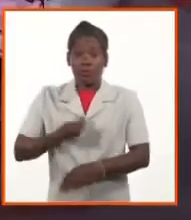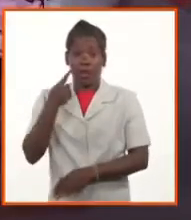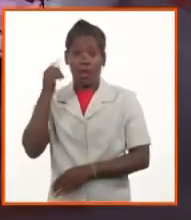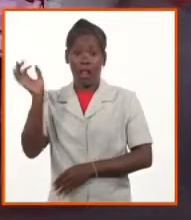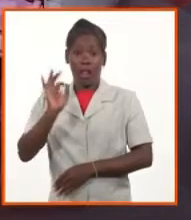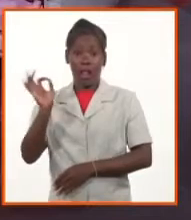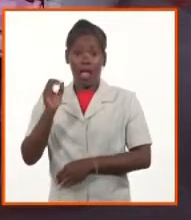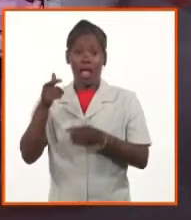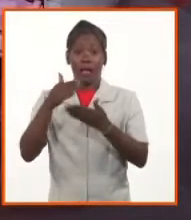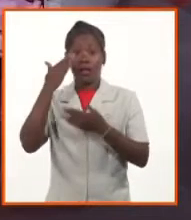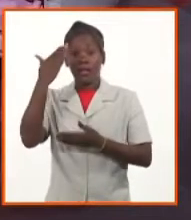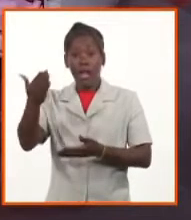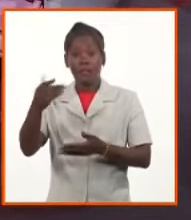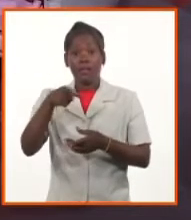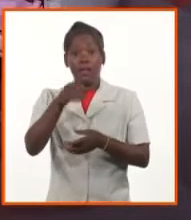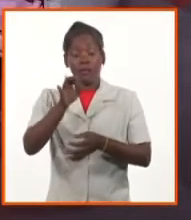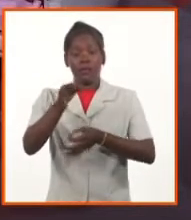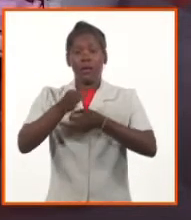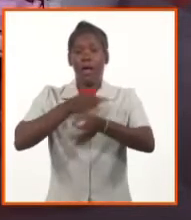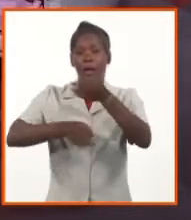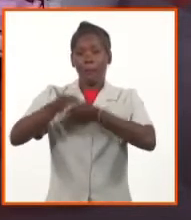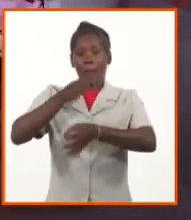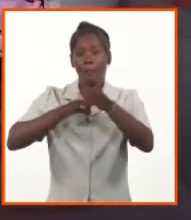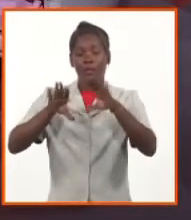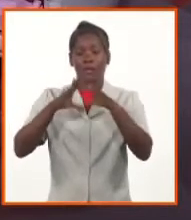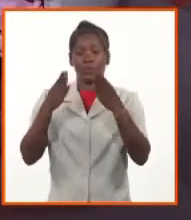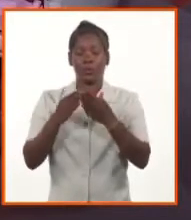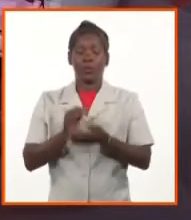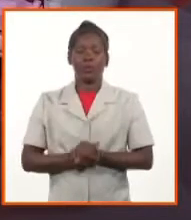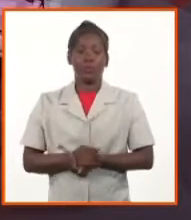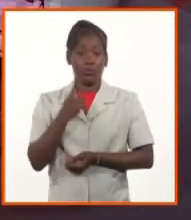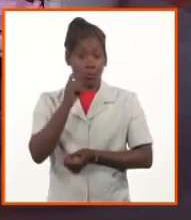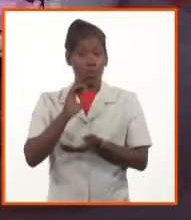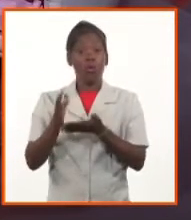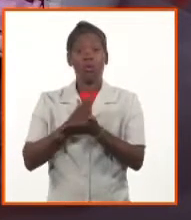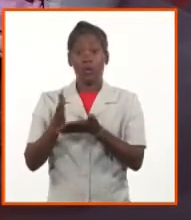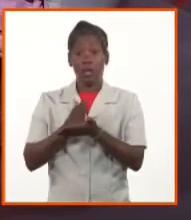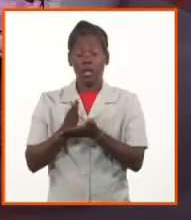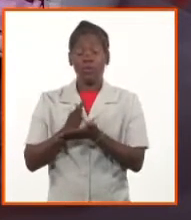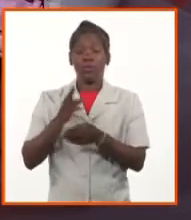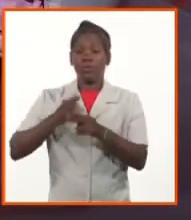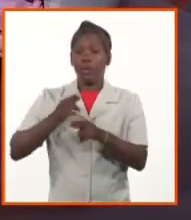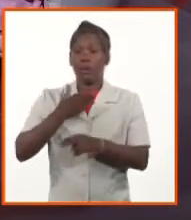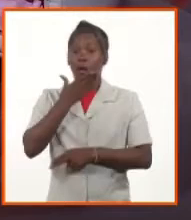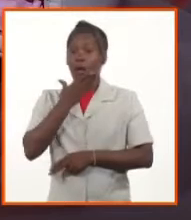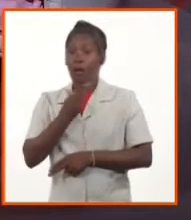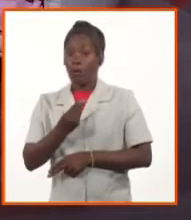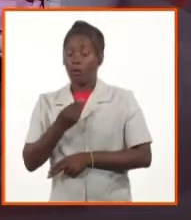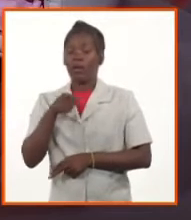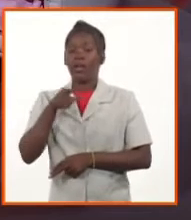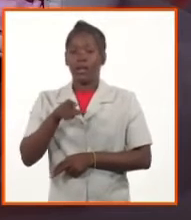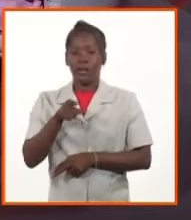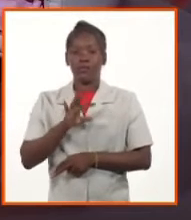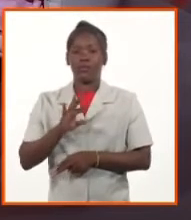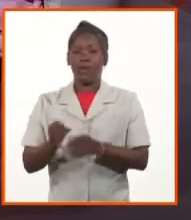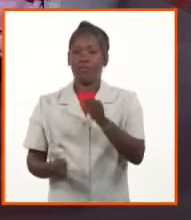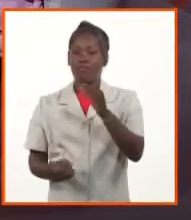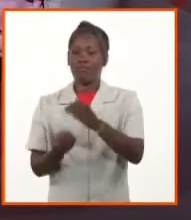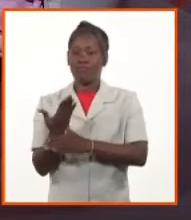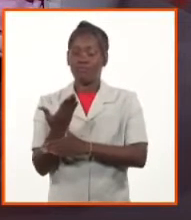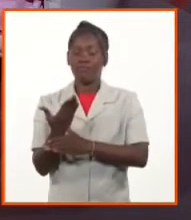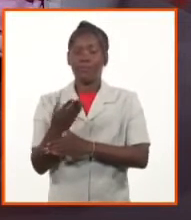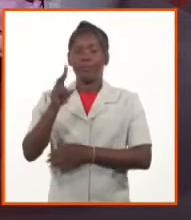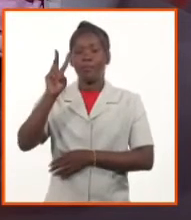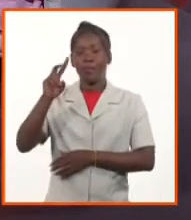un poblado como San Juan y Martínez. Ahí está el libro Juventudes, que fue publicado por Sed de Belleza en Villa Clara, con ensayos,